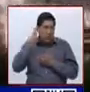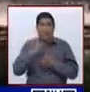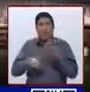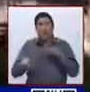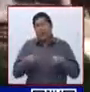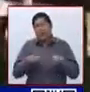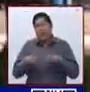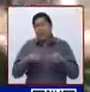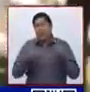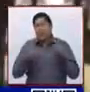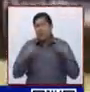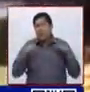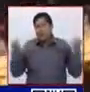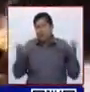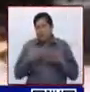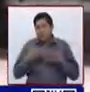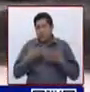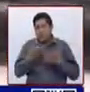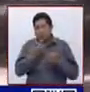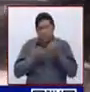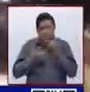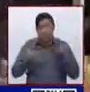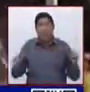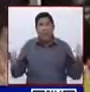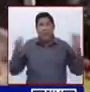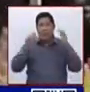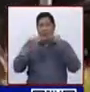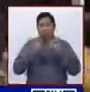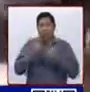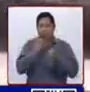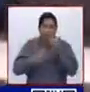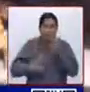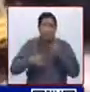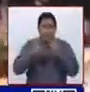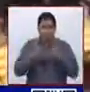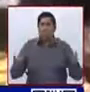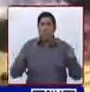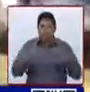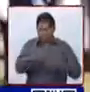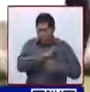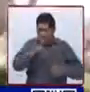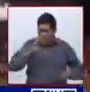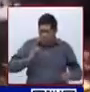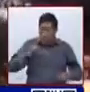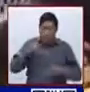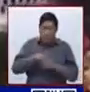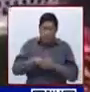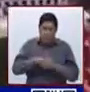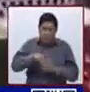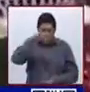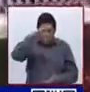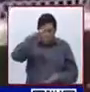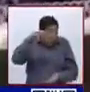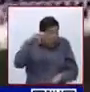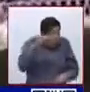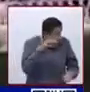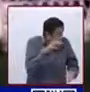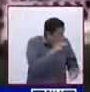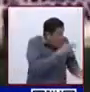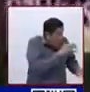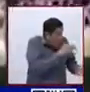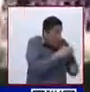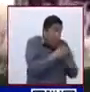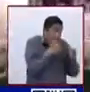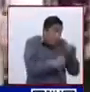qué hacer. Teníamos miedo con lo que ha pasado en La Paz, con lo que ha pasado en Potosí. El comité electoral ha agarrado las ánforas y se ha escondido y se ha escapado